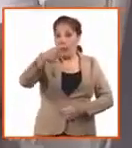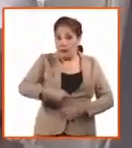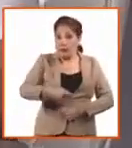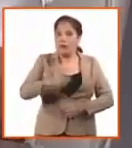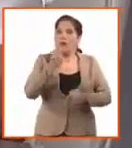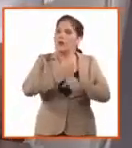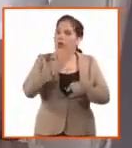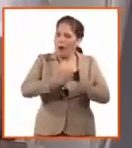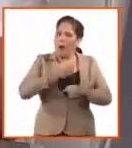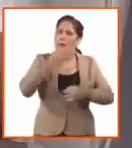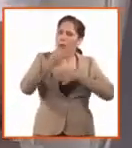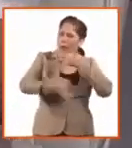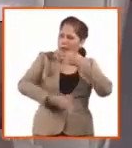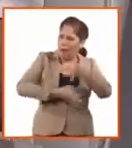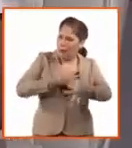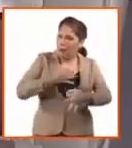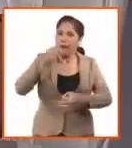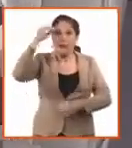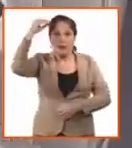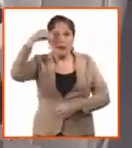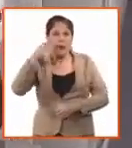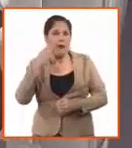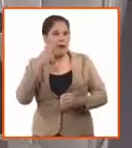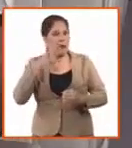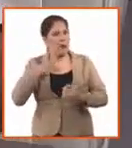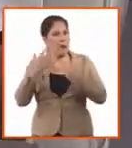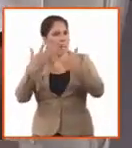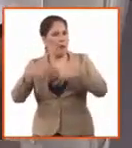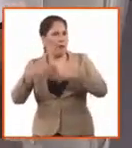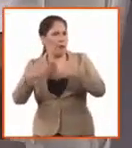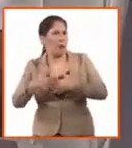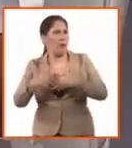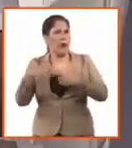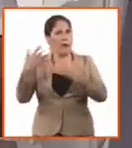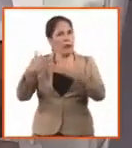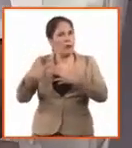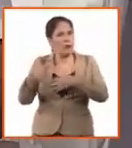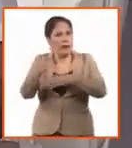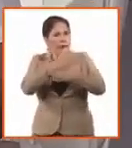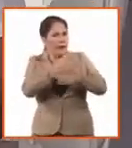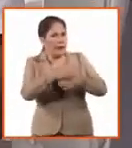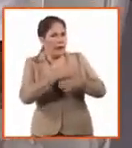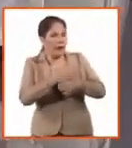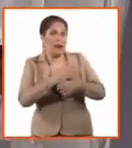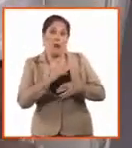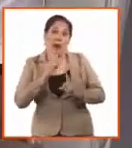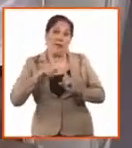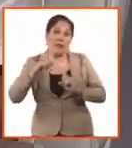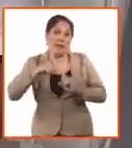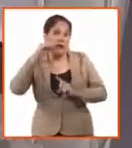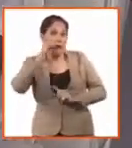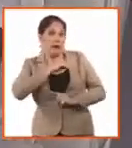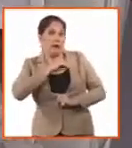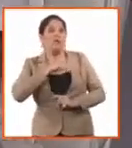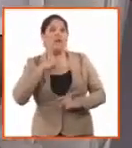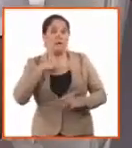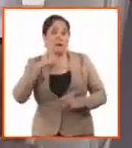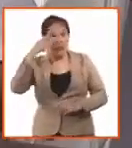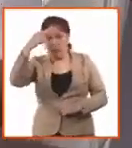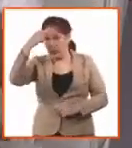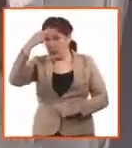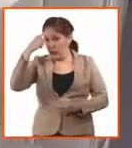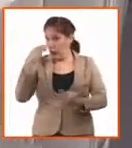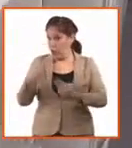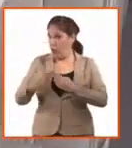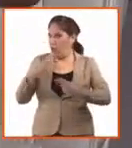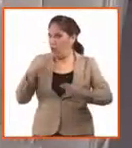la hora de conducir la economía incluso a la hora de solventar asuntos de cierta complejidad técnica pero tenía confianza en que la clase